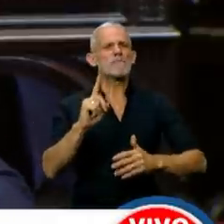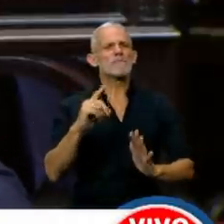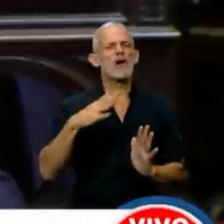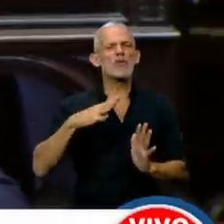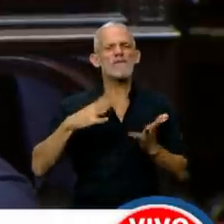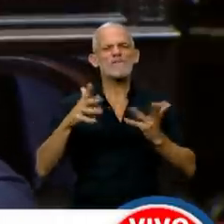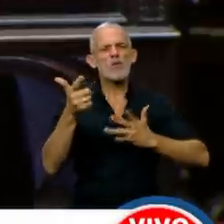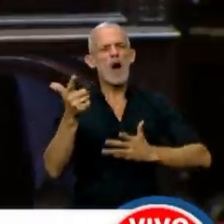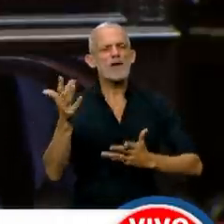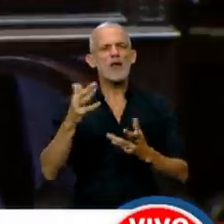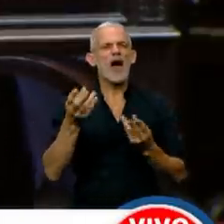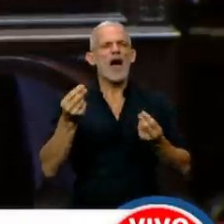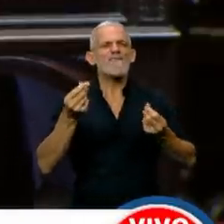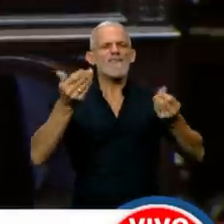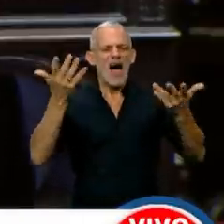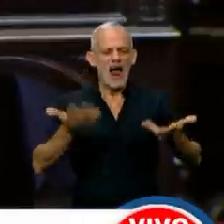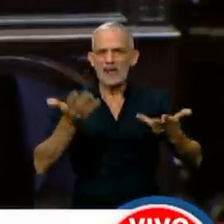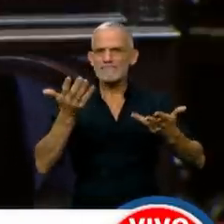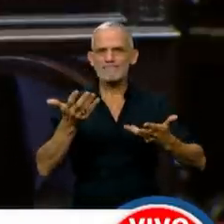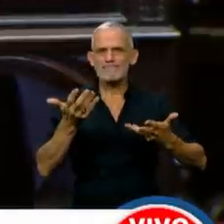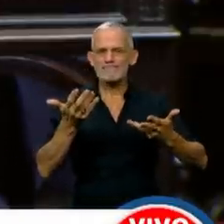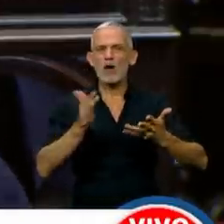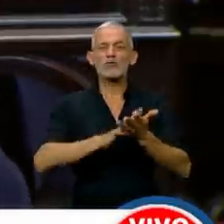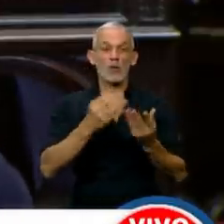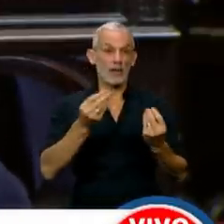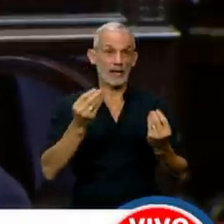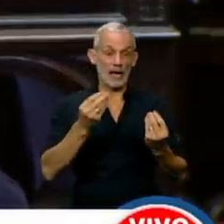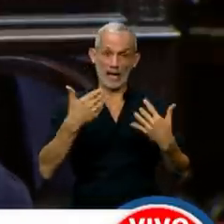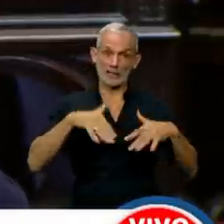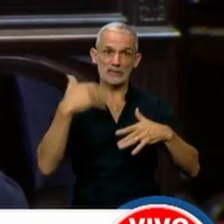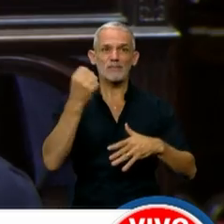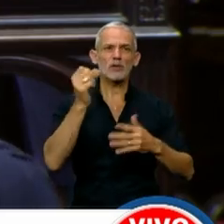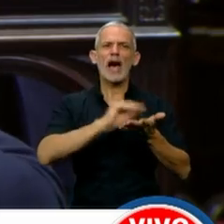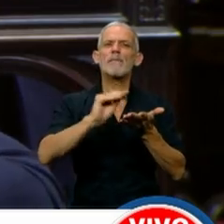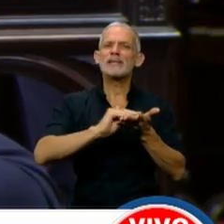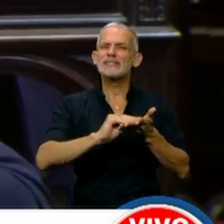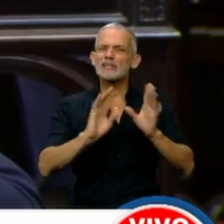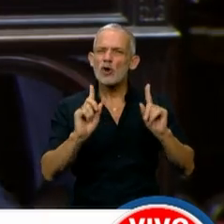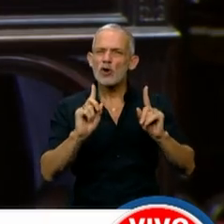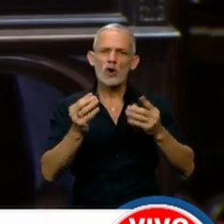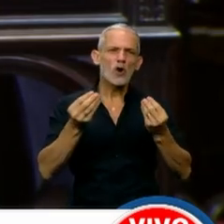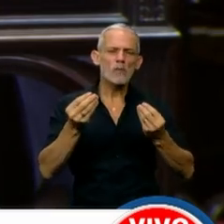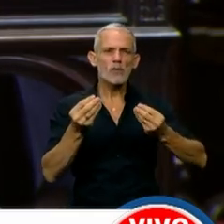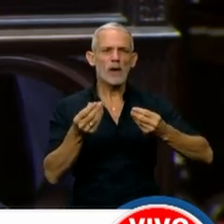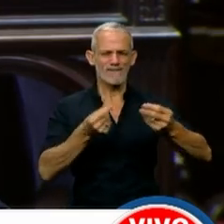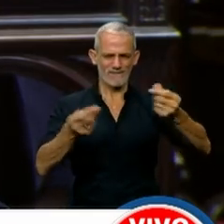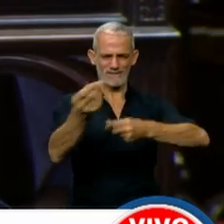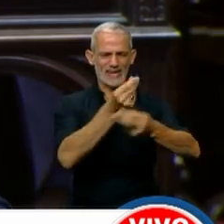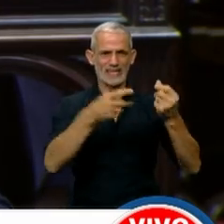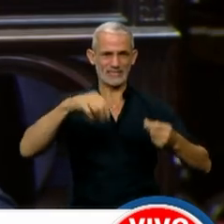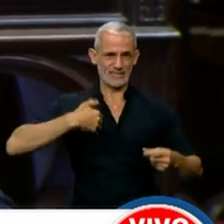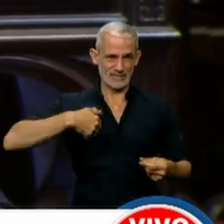correcta valoración presidente sobre lo que está en juego en términos administrativos de las finanzas en la